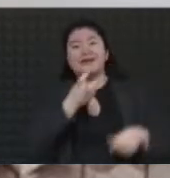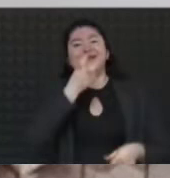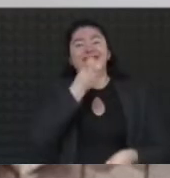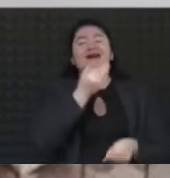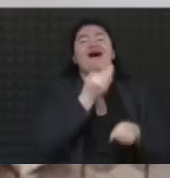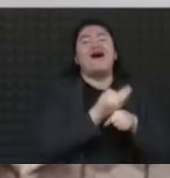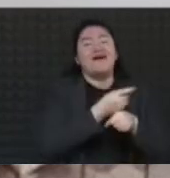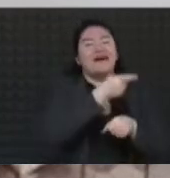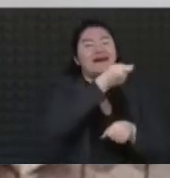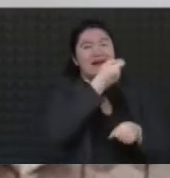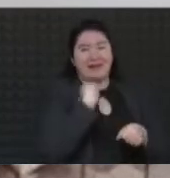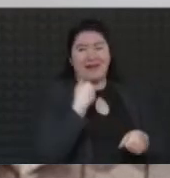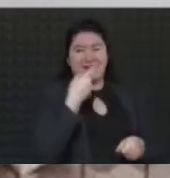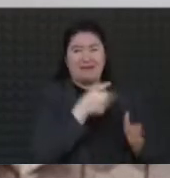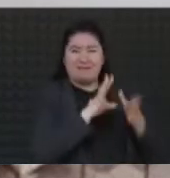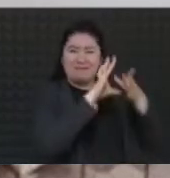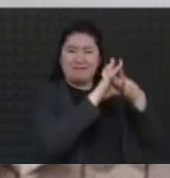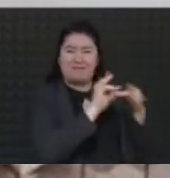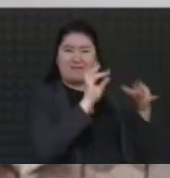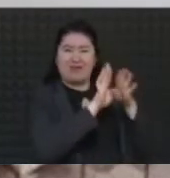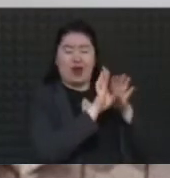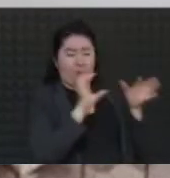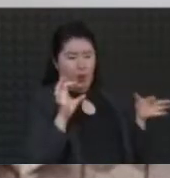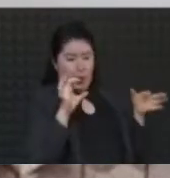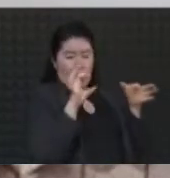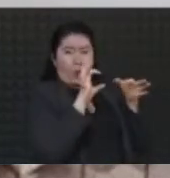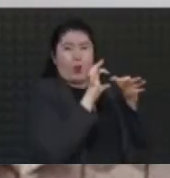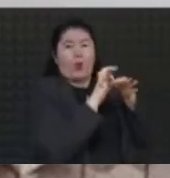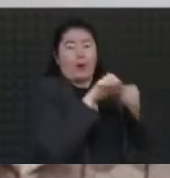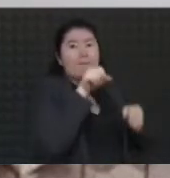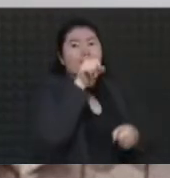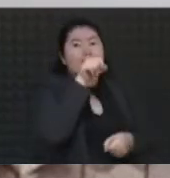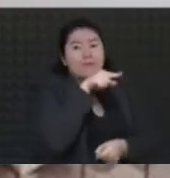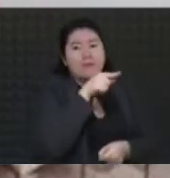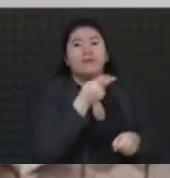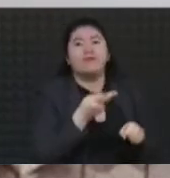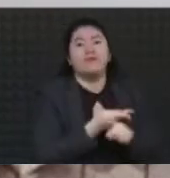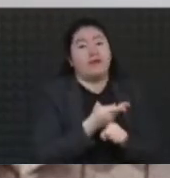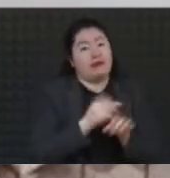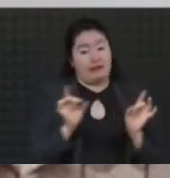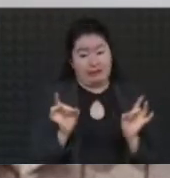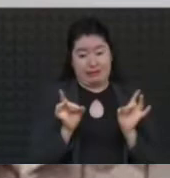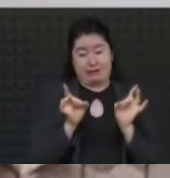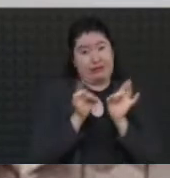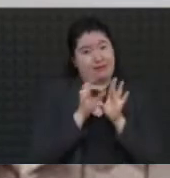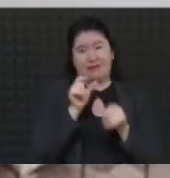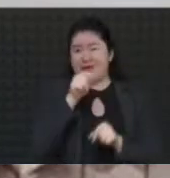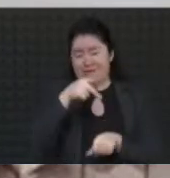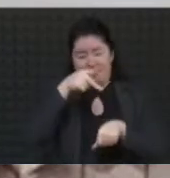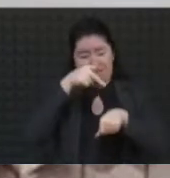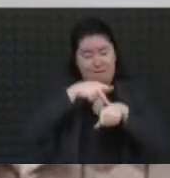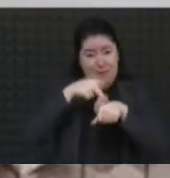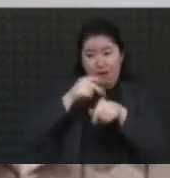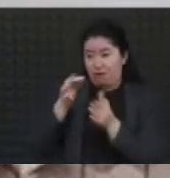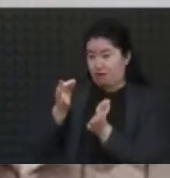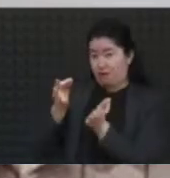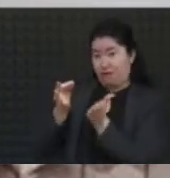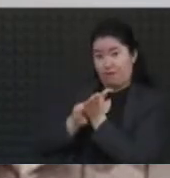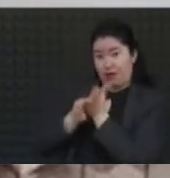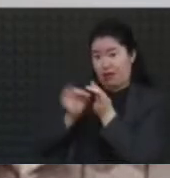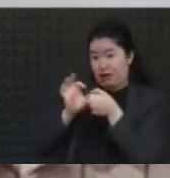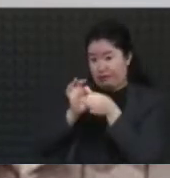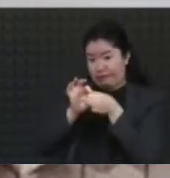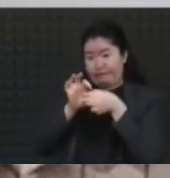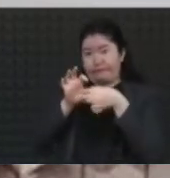reforzamiento tiene que ver con que el planteamiento es pudiera no existir los pernos, pudieran estar